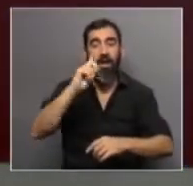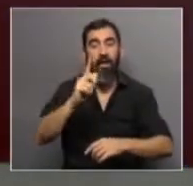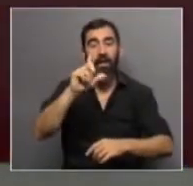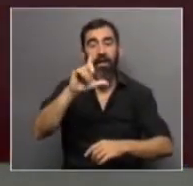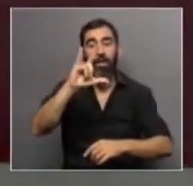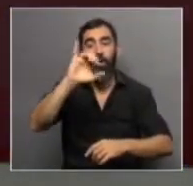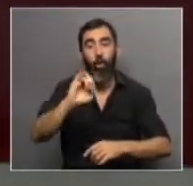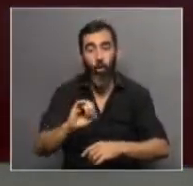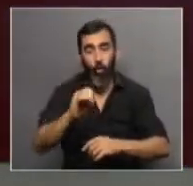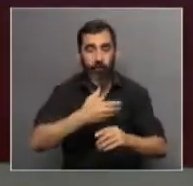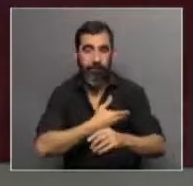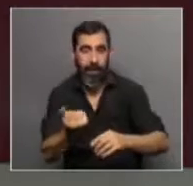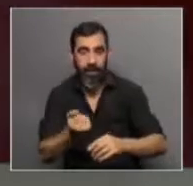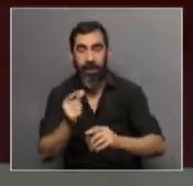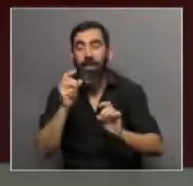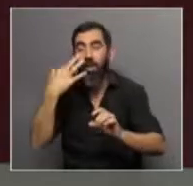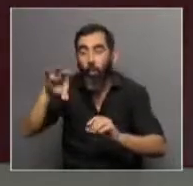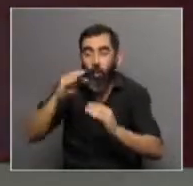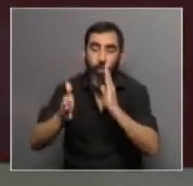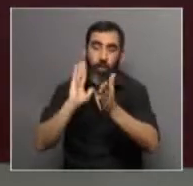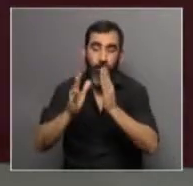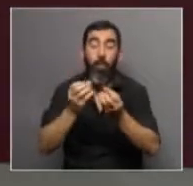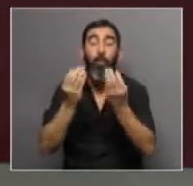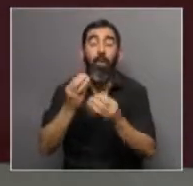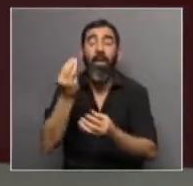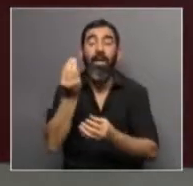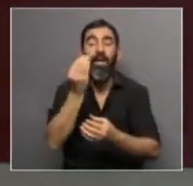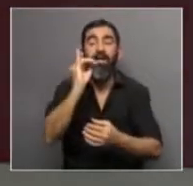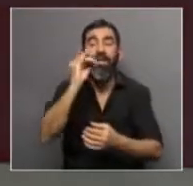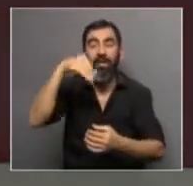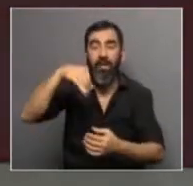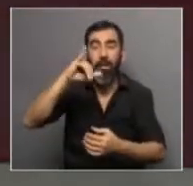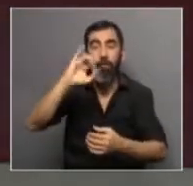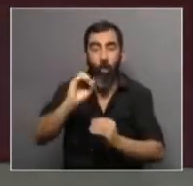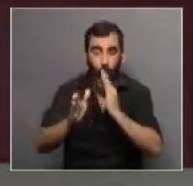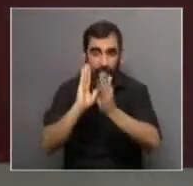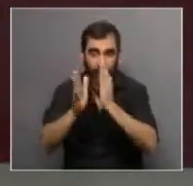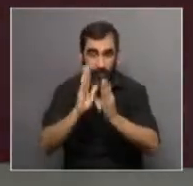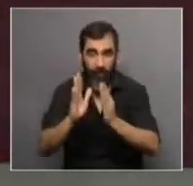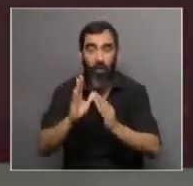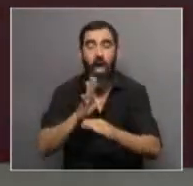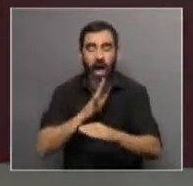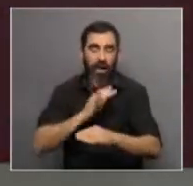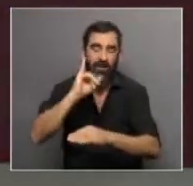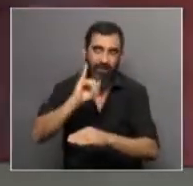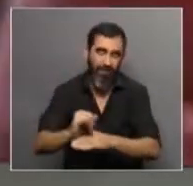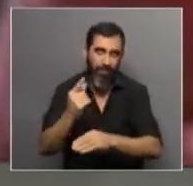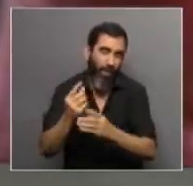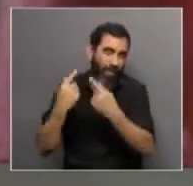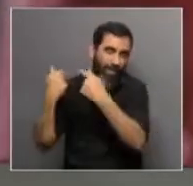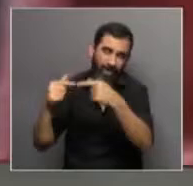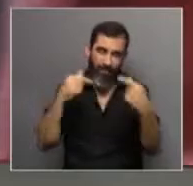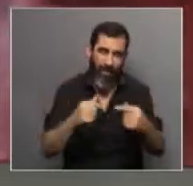teníamos, porque la quimioterapia, si bien había, no es la quimioterapia que hay actual, ni